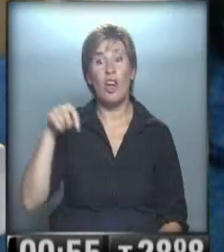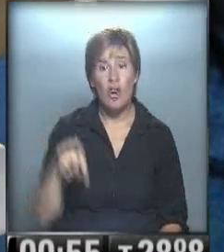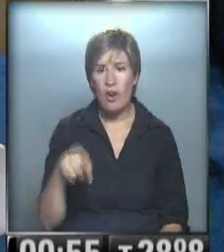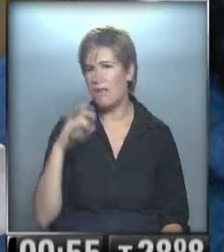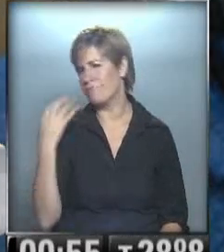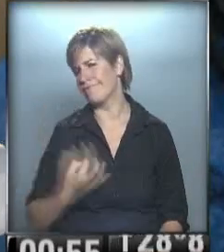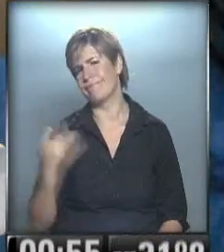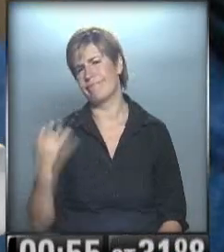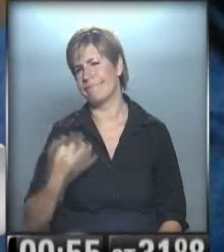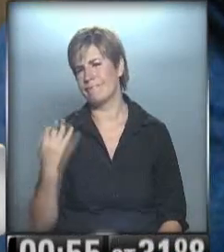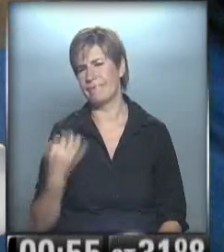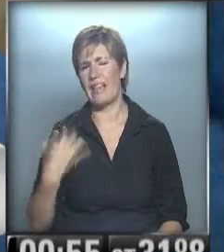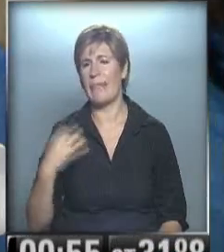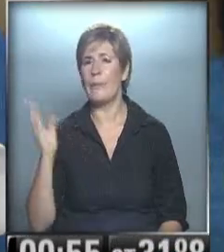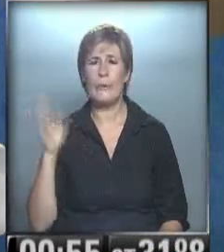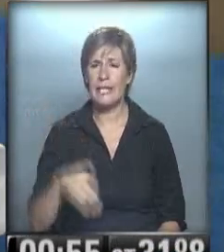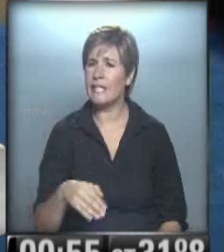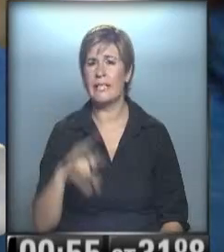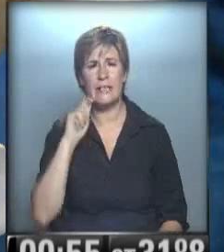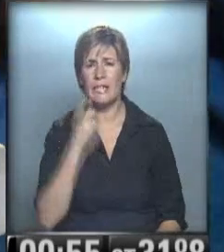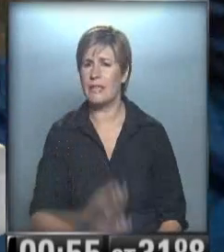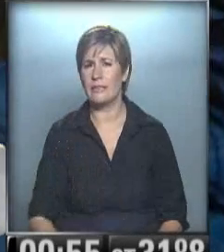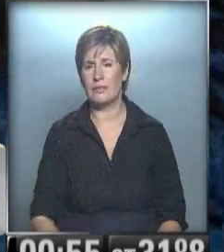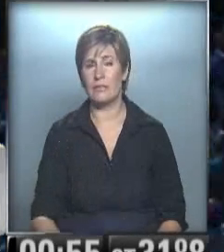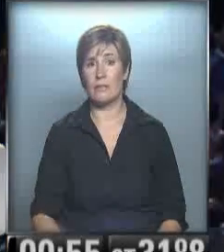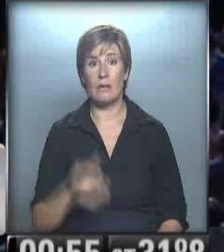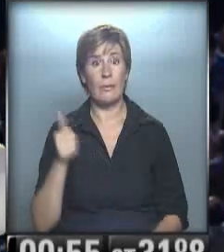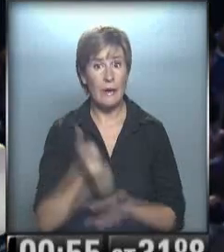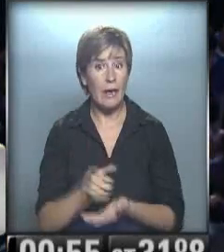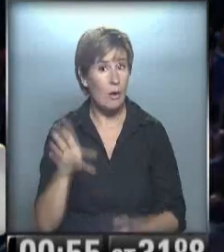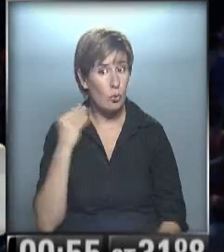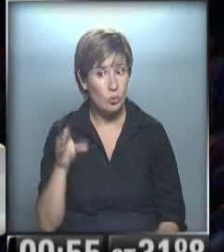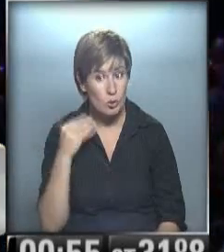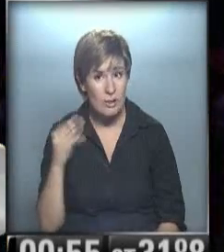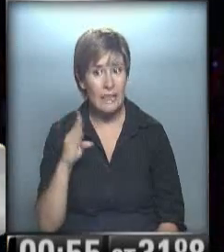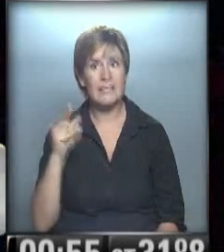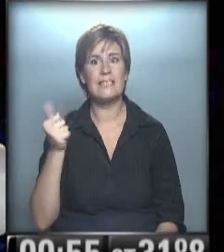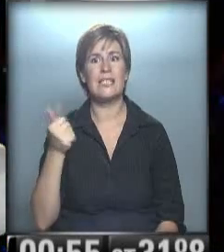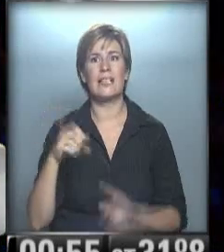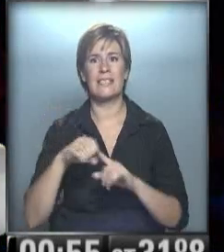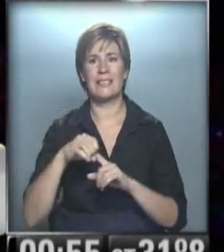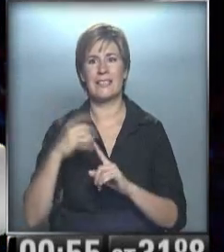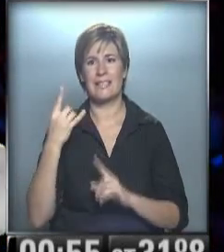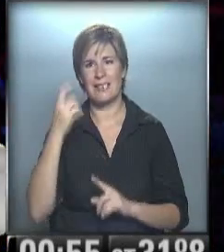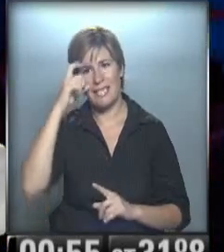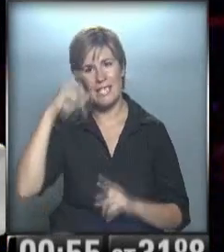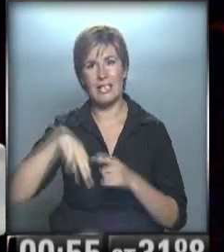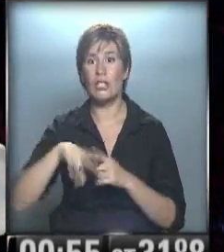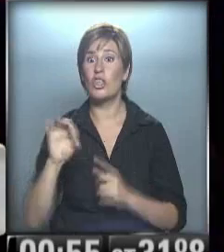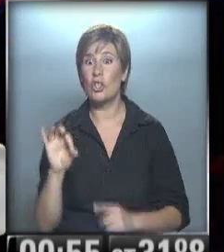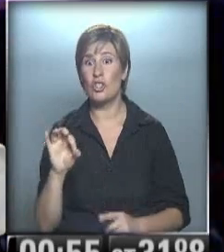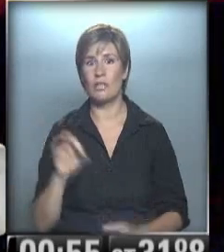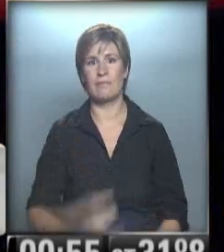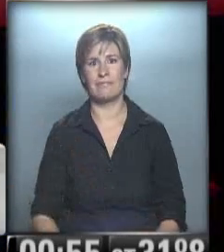Bárbaro, para disfrutarlo. ¿Se van a quedar a escuchar al chaqueño? Y un ratito. Si algún día me